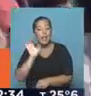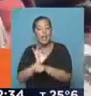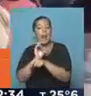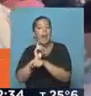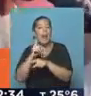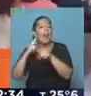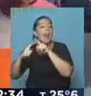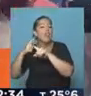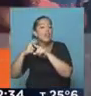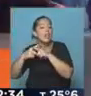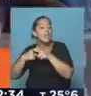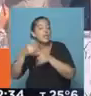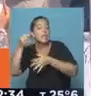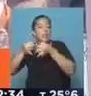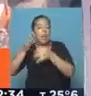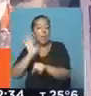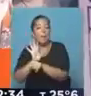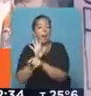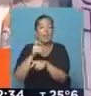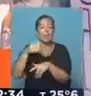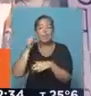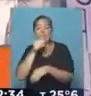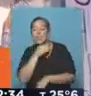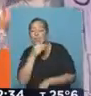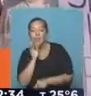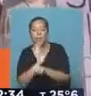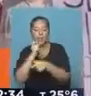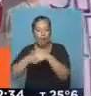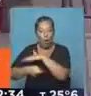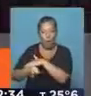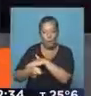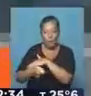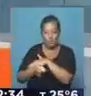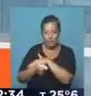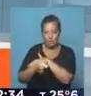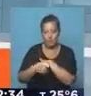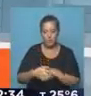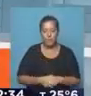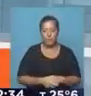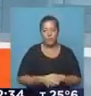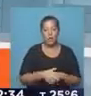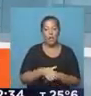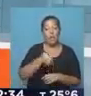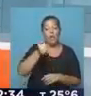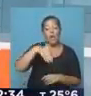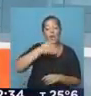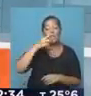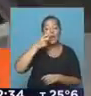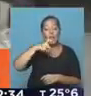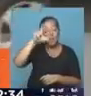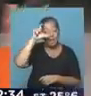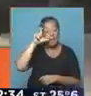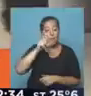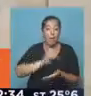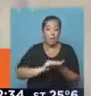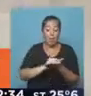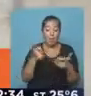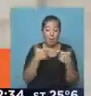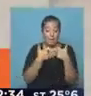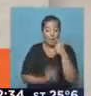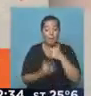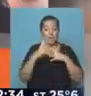estratégicas para disimular la maraña de coimas concep Andrade por entonces empleada de la empresa fue la primera